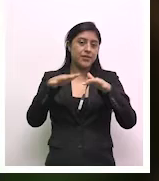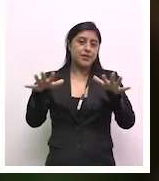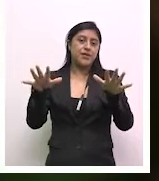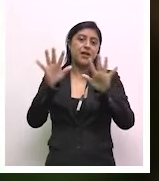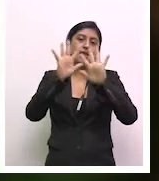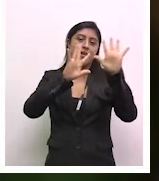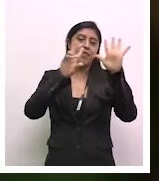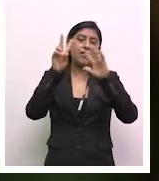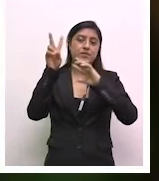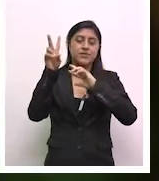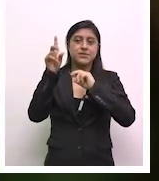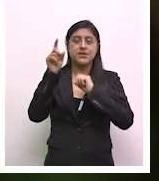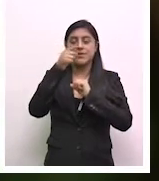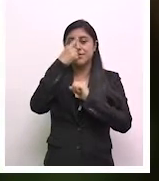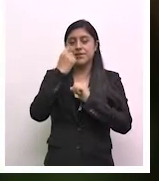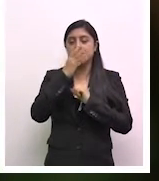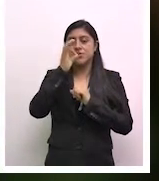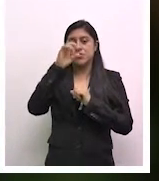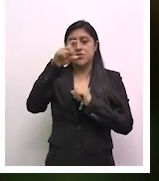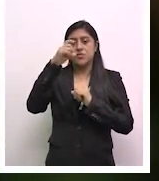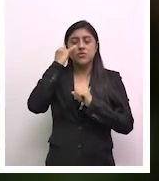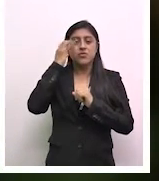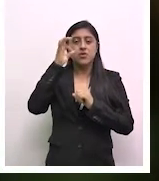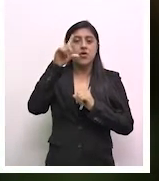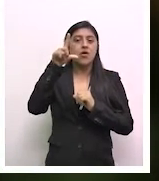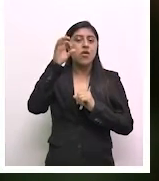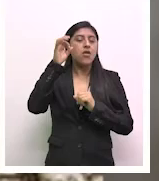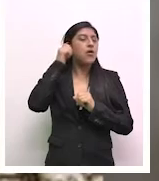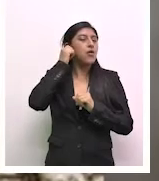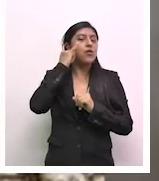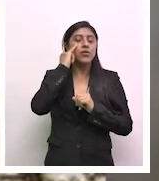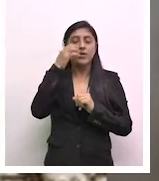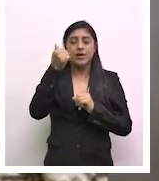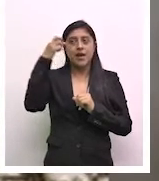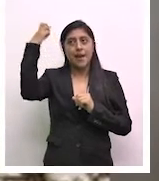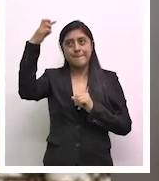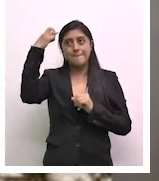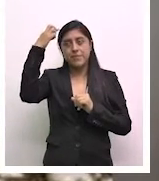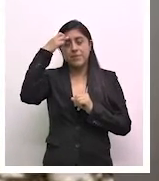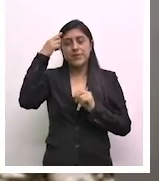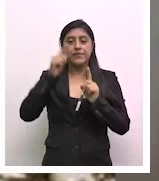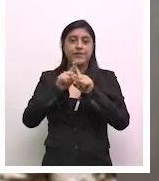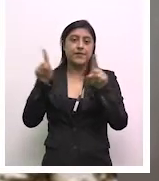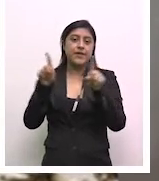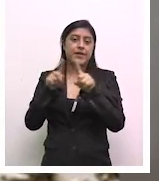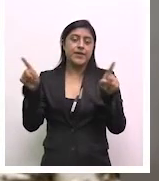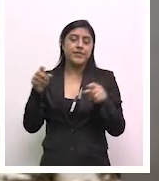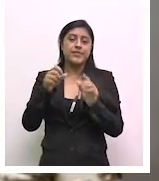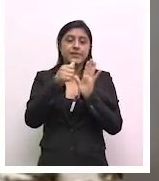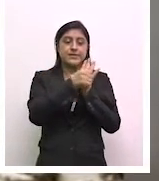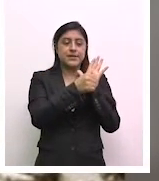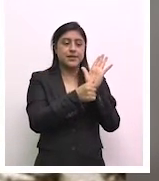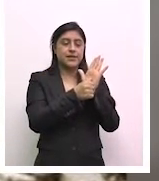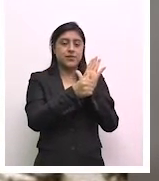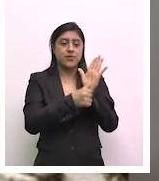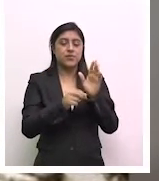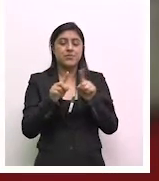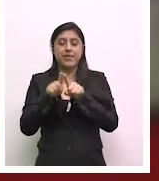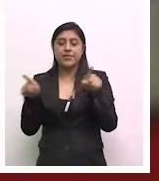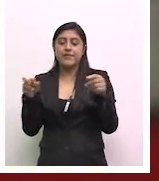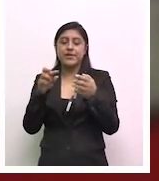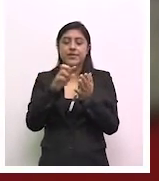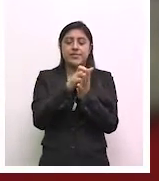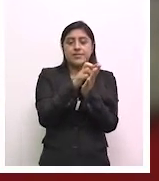plástica, 4 de cultura general, 12 de sociología política y más de 3.500 artículos escritos para